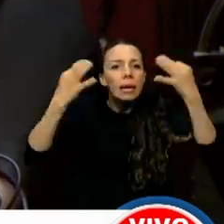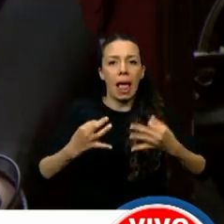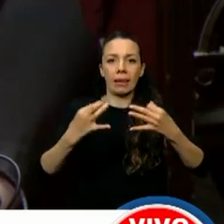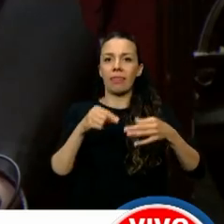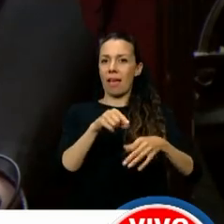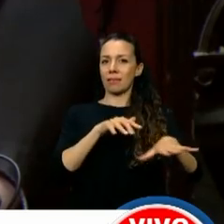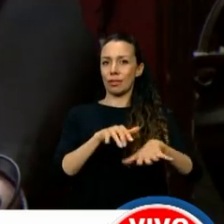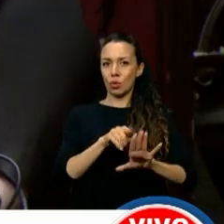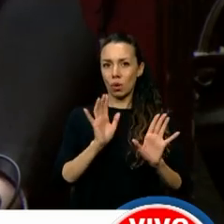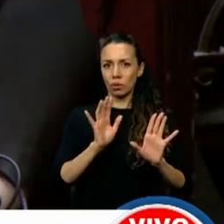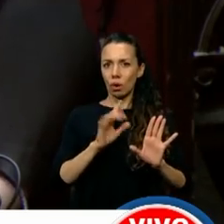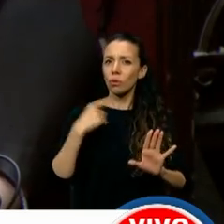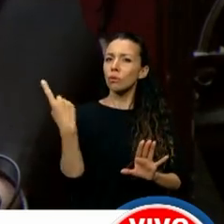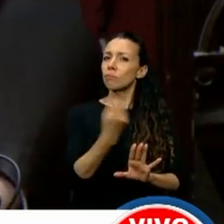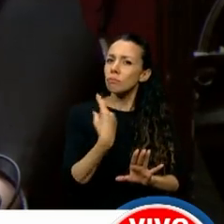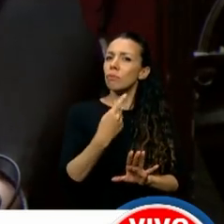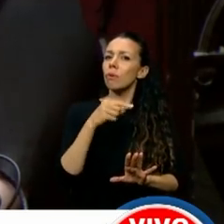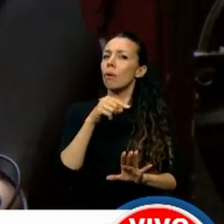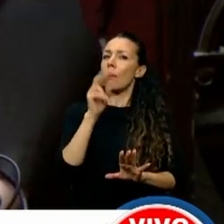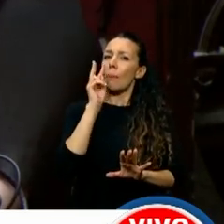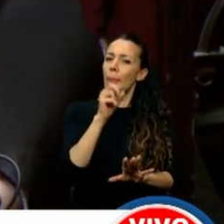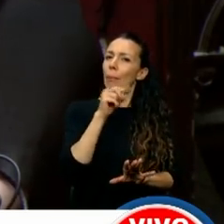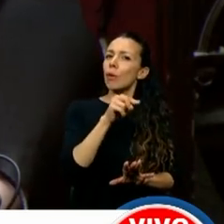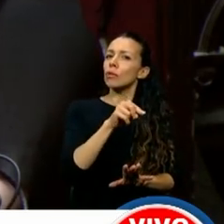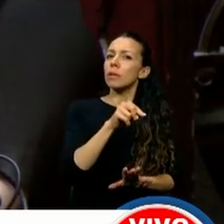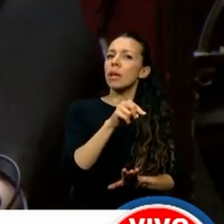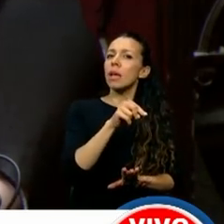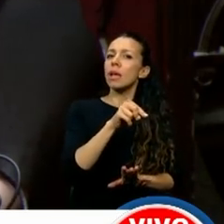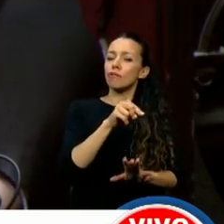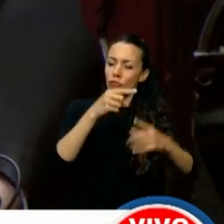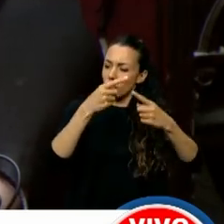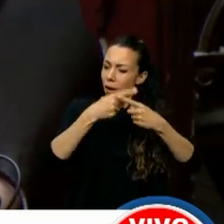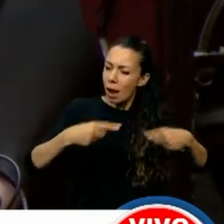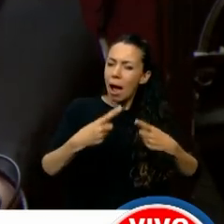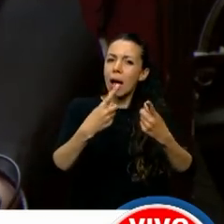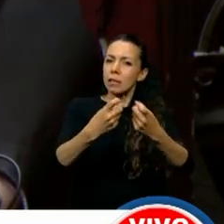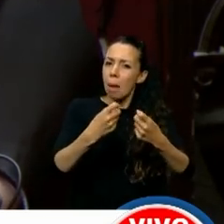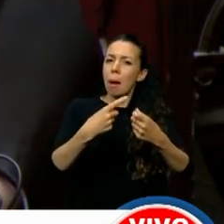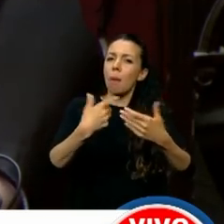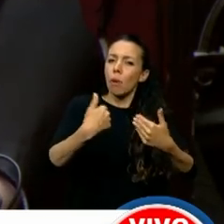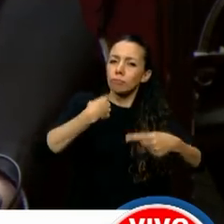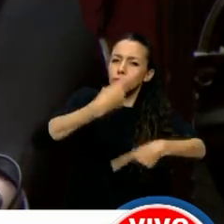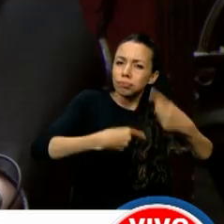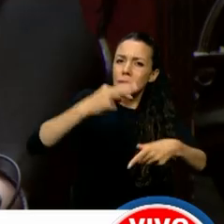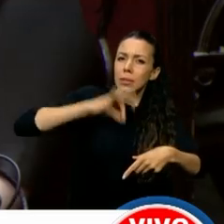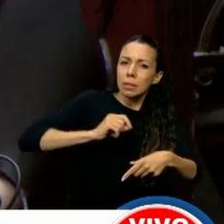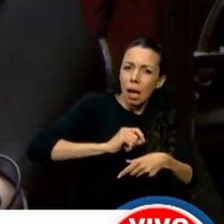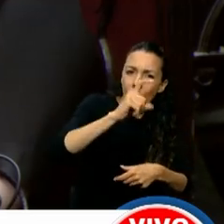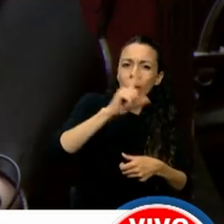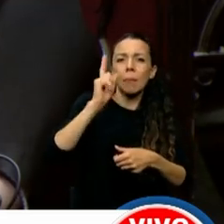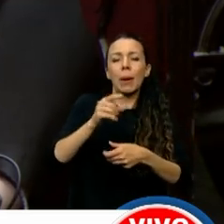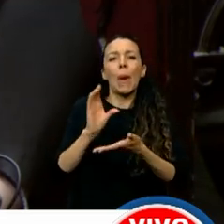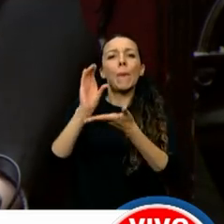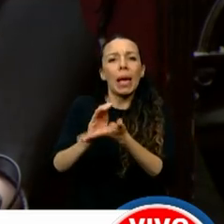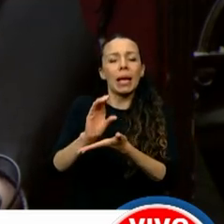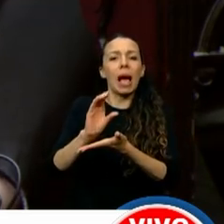entonces con recursos para sostener las paritarias para las becas del progresar para